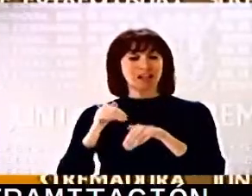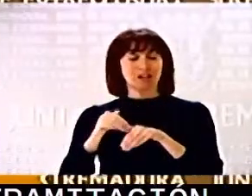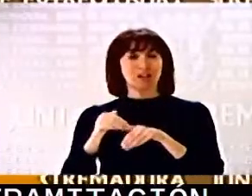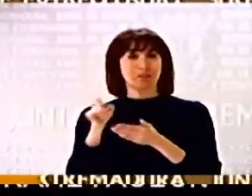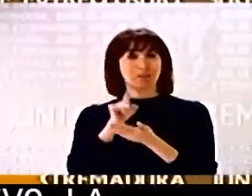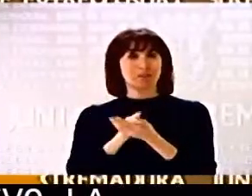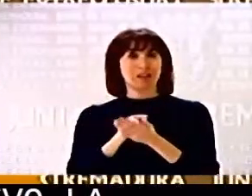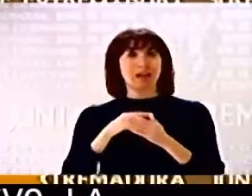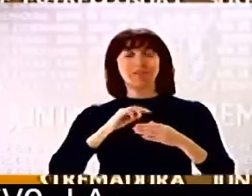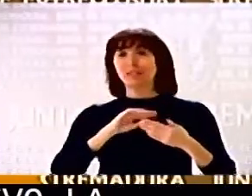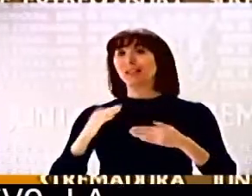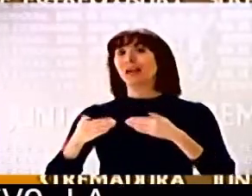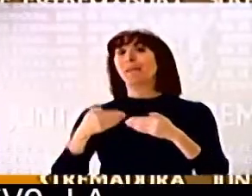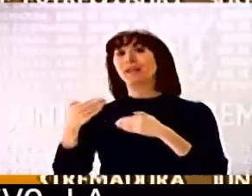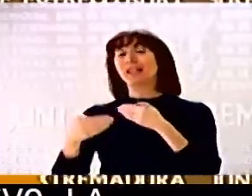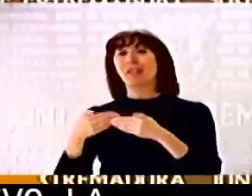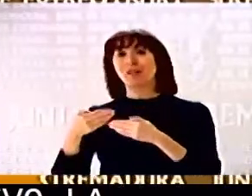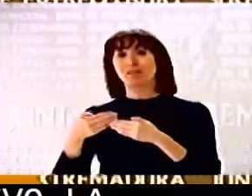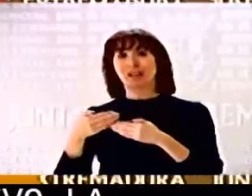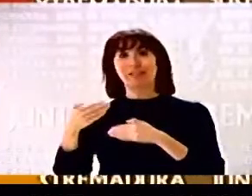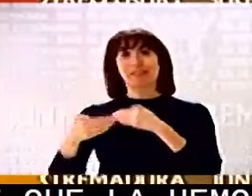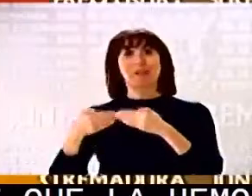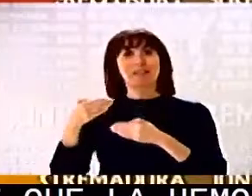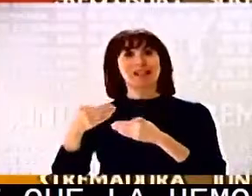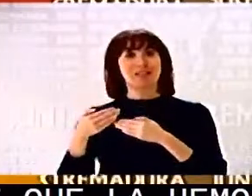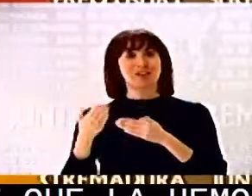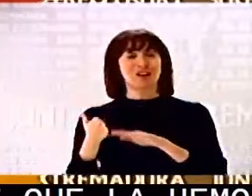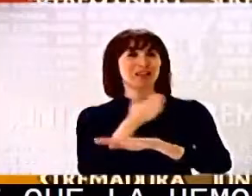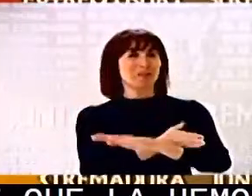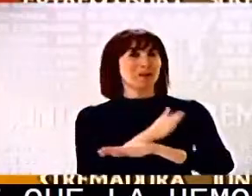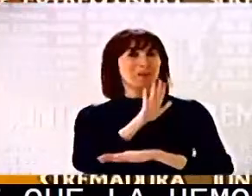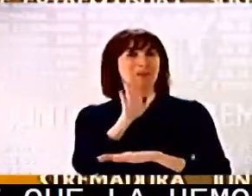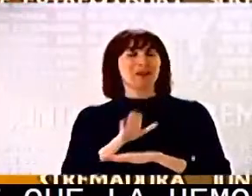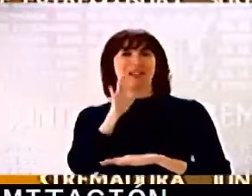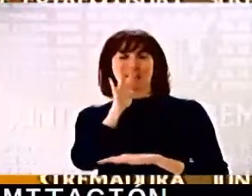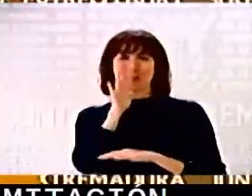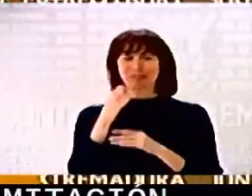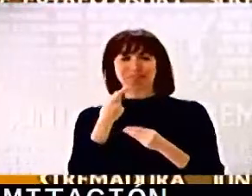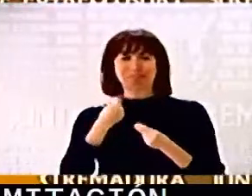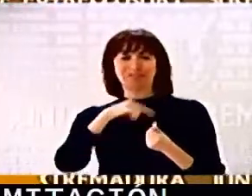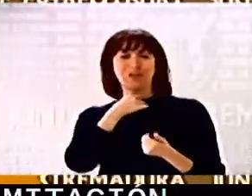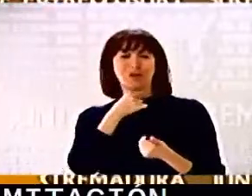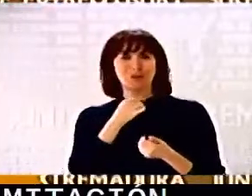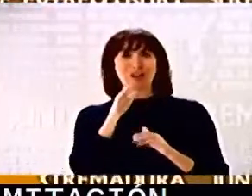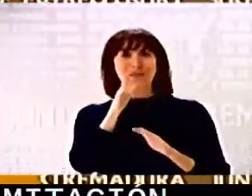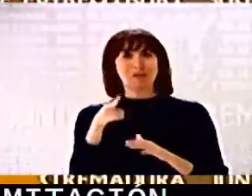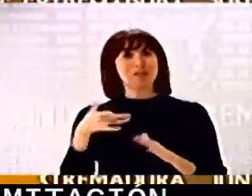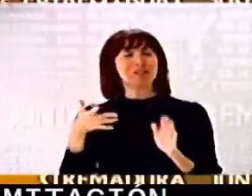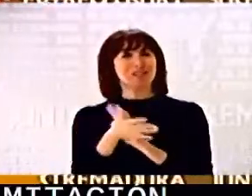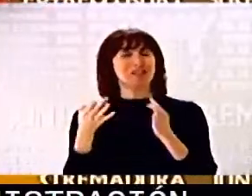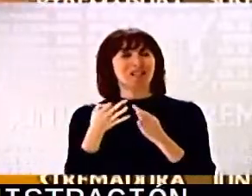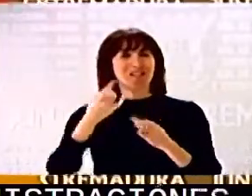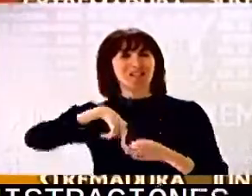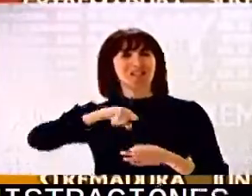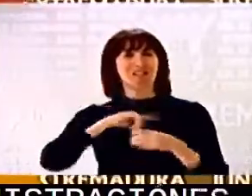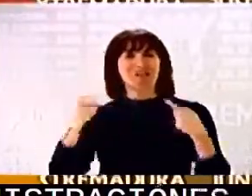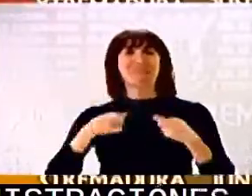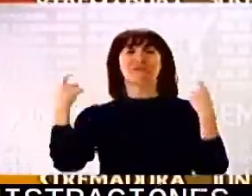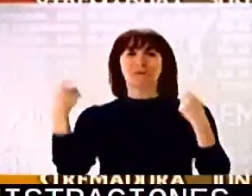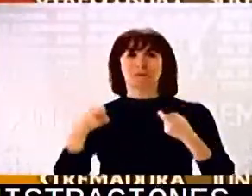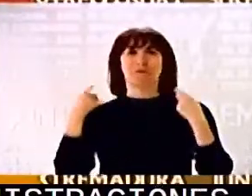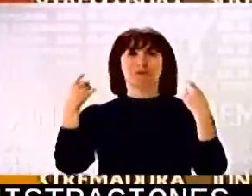tramitación anticipada, que esto parece que le hemos cogido ahora como el gustillo a la tramitación anticipada, pero es verdad que esta Administración está haciendo un esfuerzo